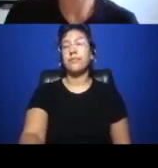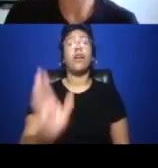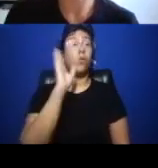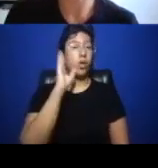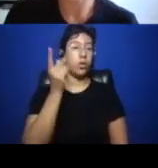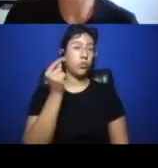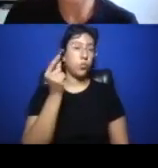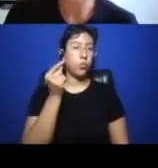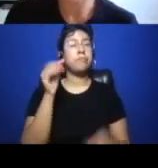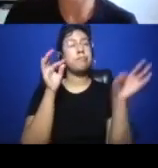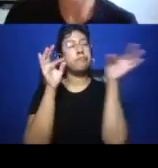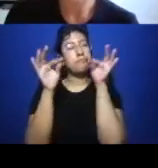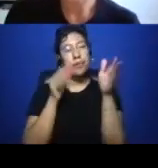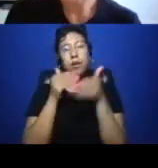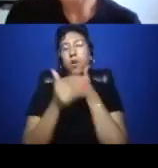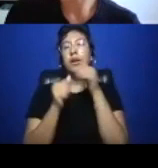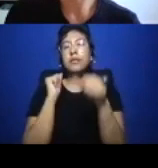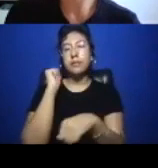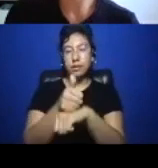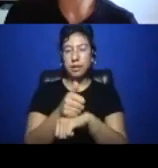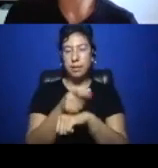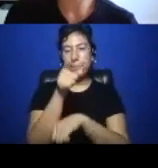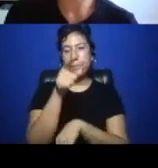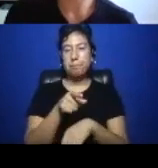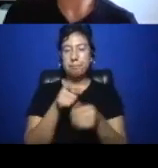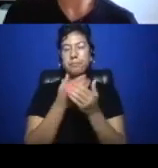Entonces, lo que quiero hacer es demostrar el proceso